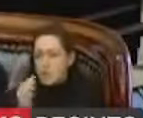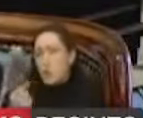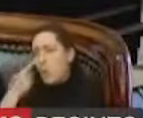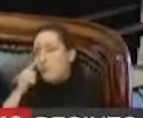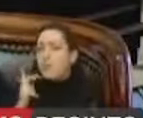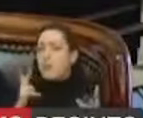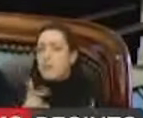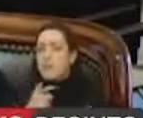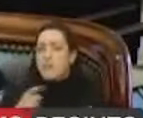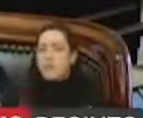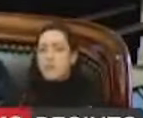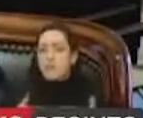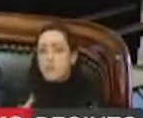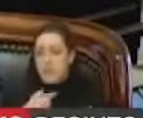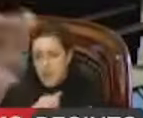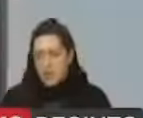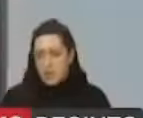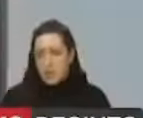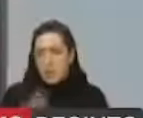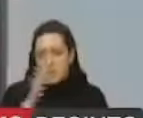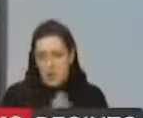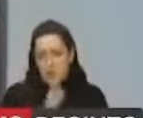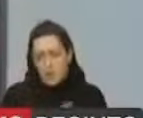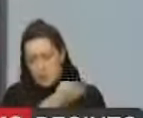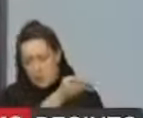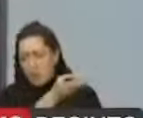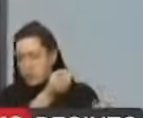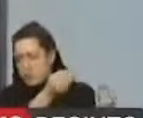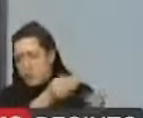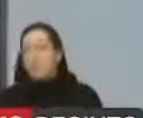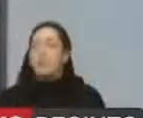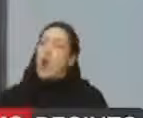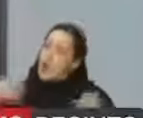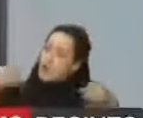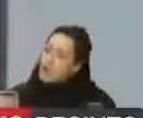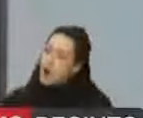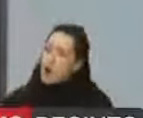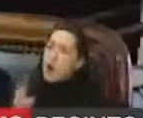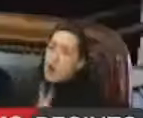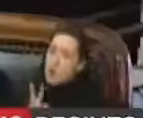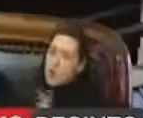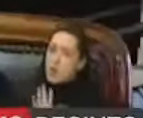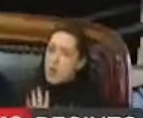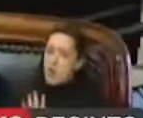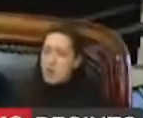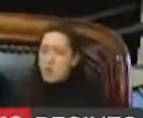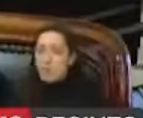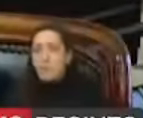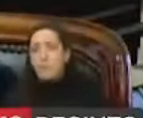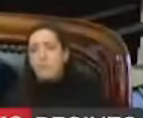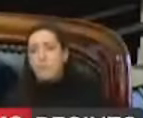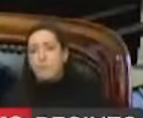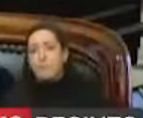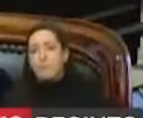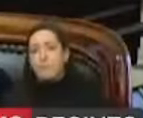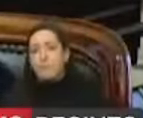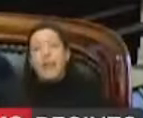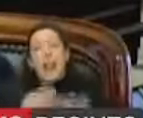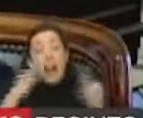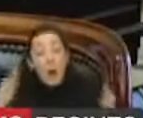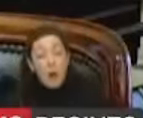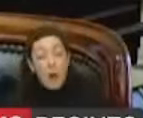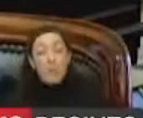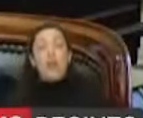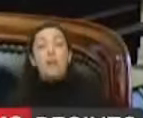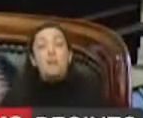y no tenemos miedo, porque no tenemos que perder. Imagínate que tenés que elegir si comprar remedios, comprar comida, ¿qué